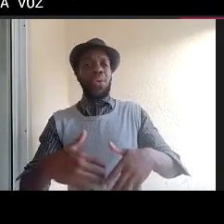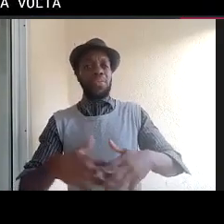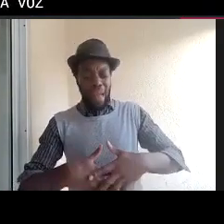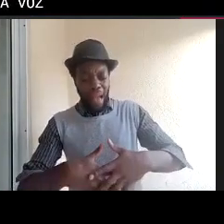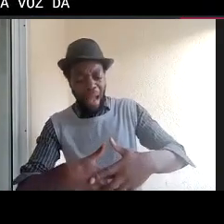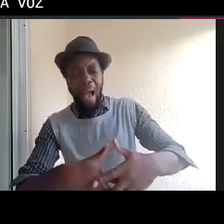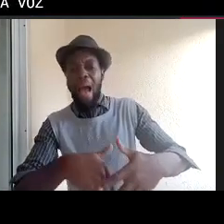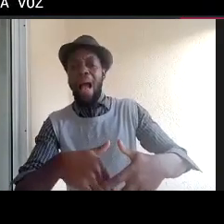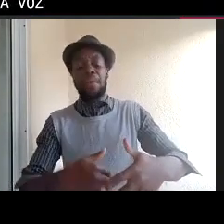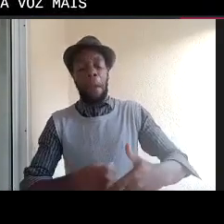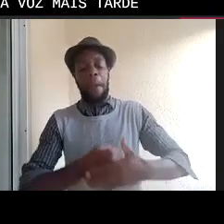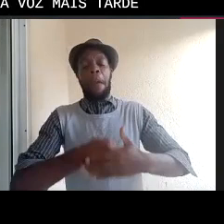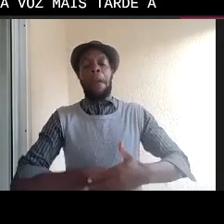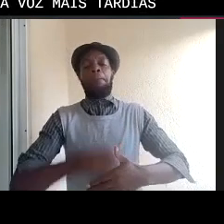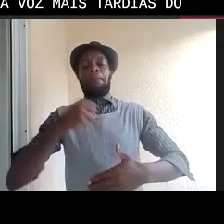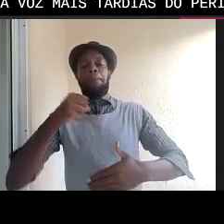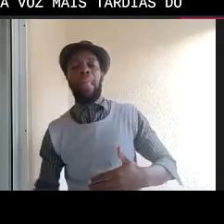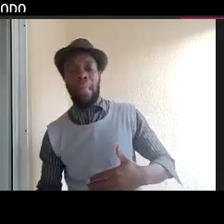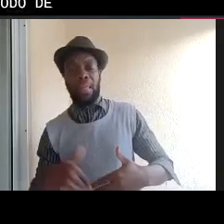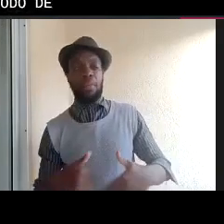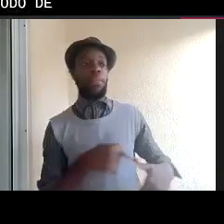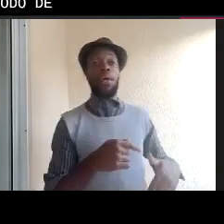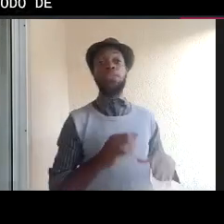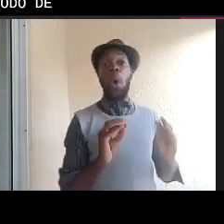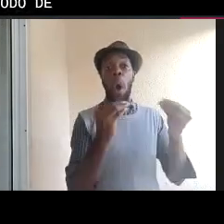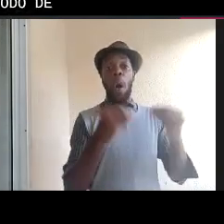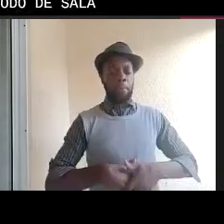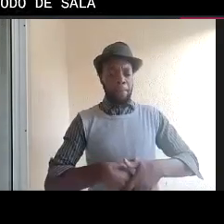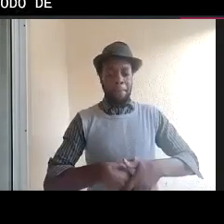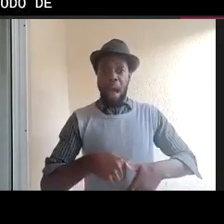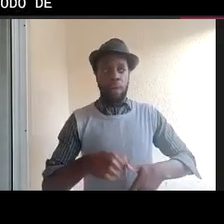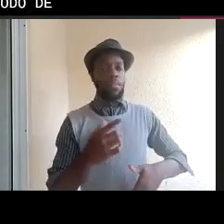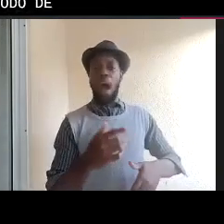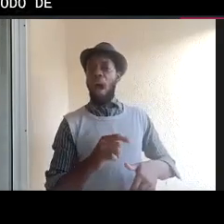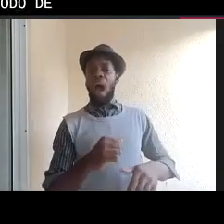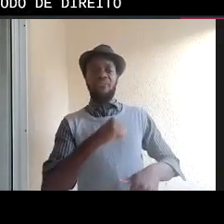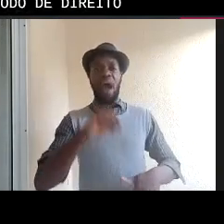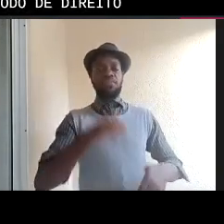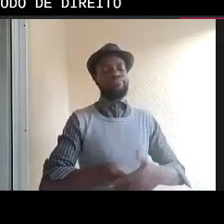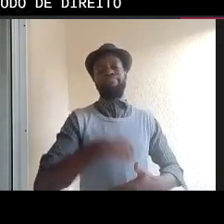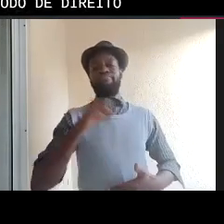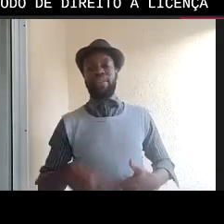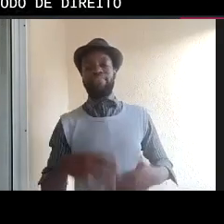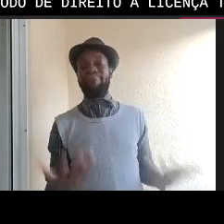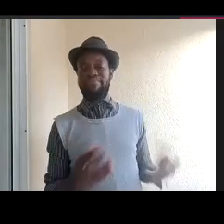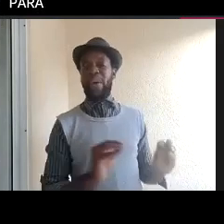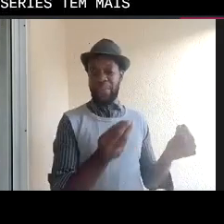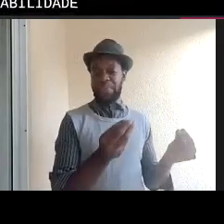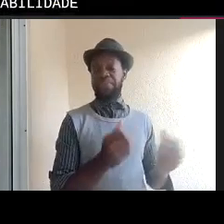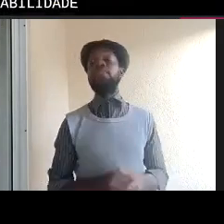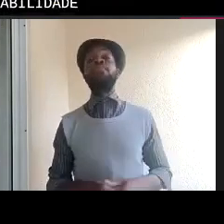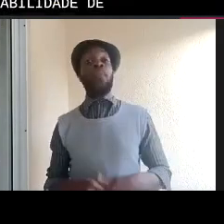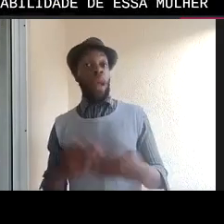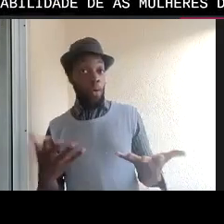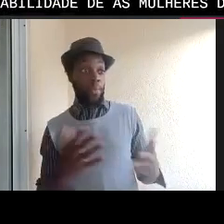tardías del periodo de gestación. Asimismo, las adolescentes tienen más probabilidades que las mujeres de mayor edad